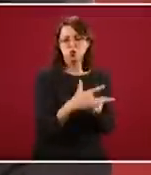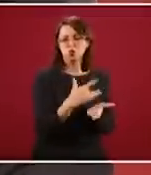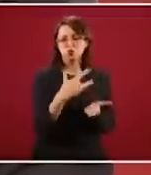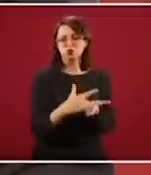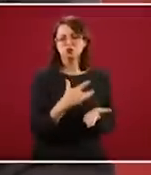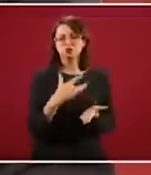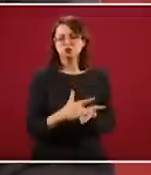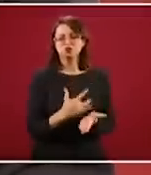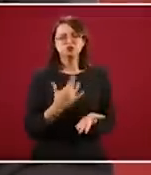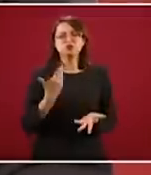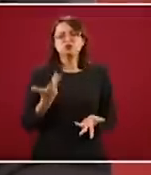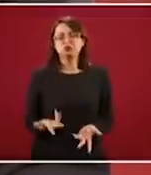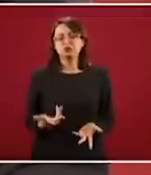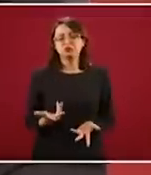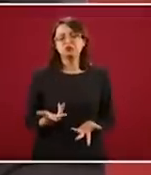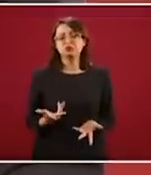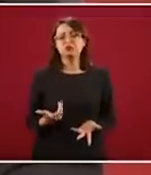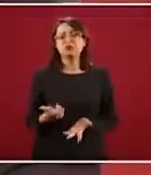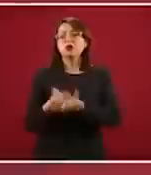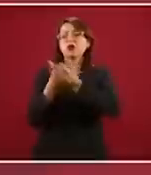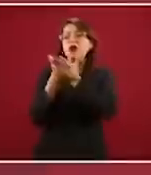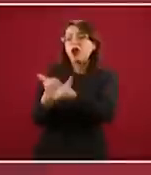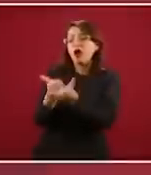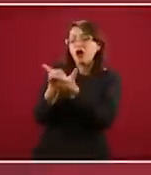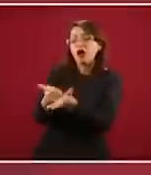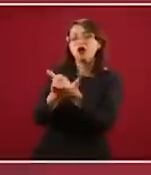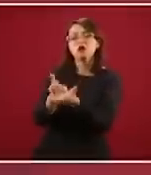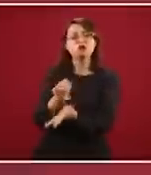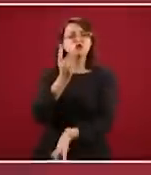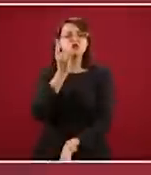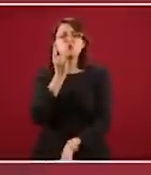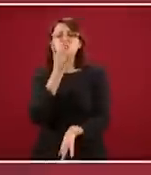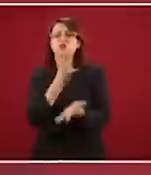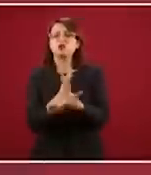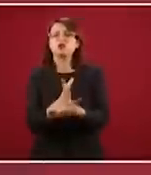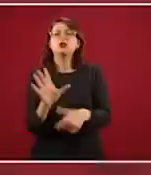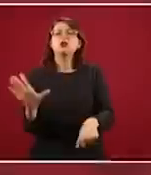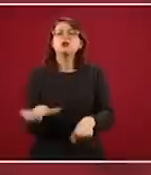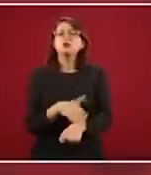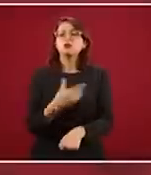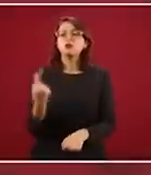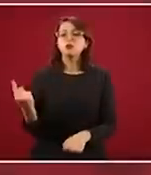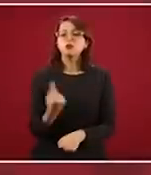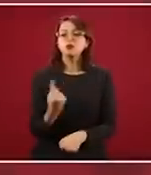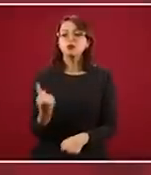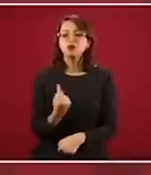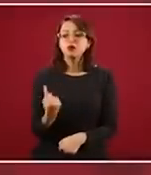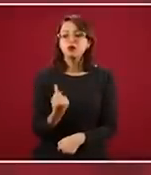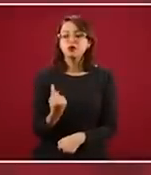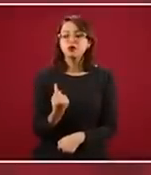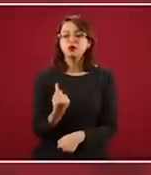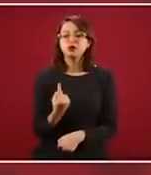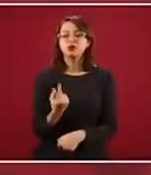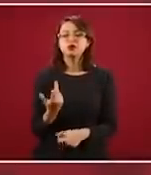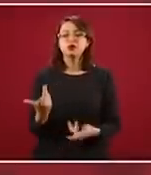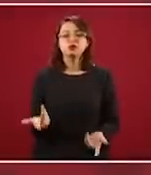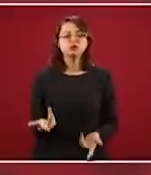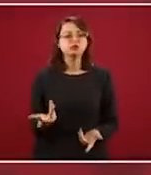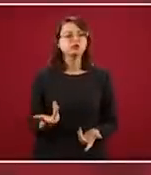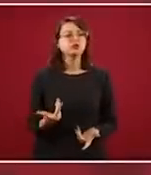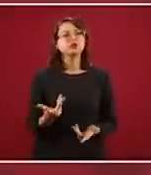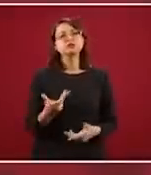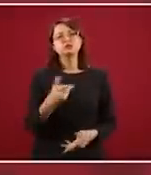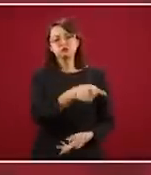lo indica, es una ayudantía porque me entregan